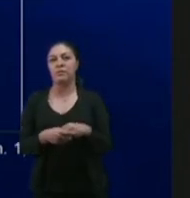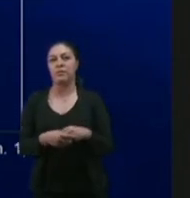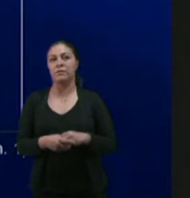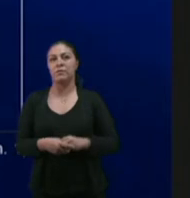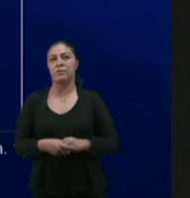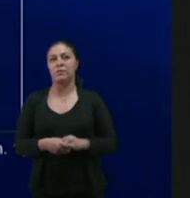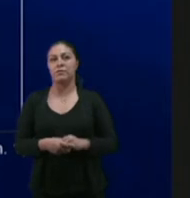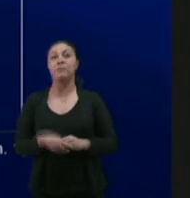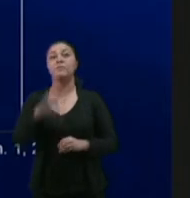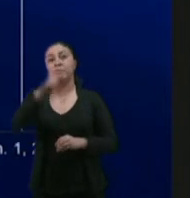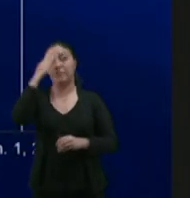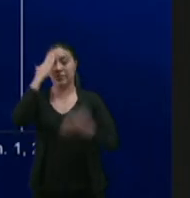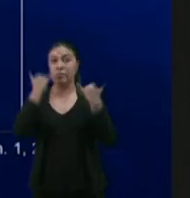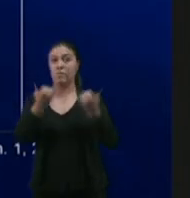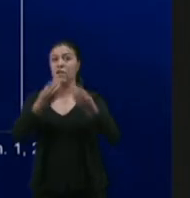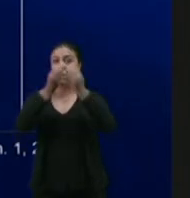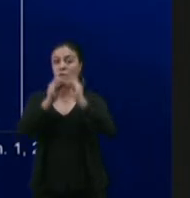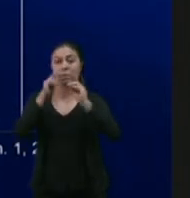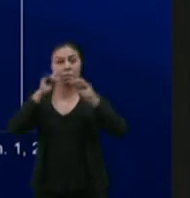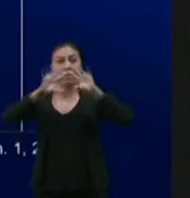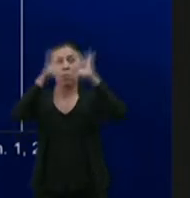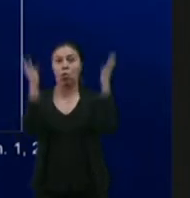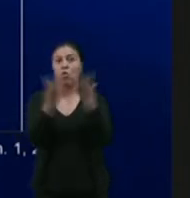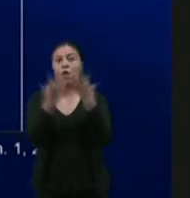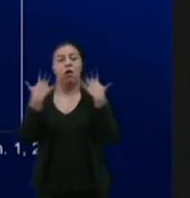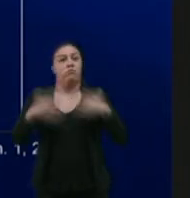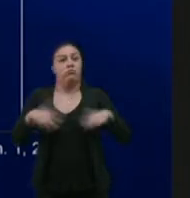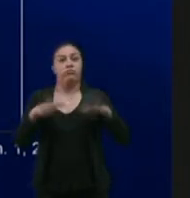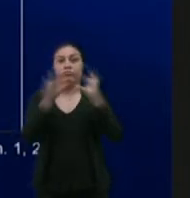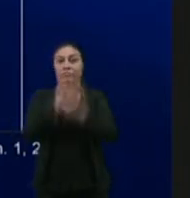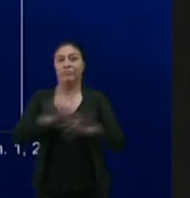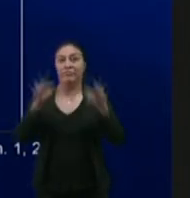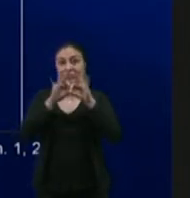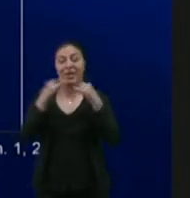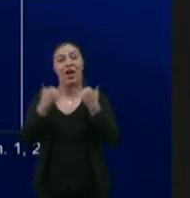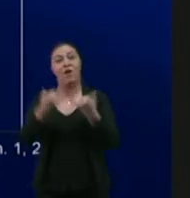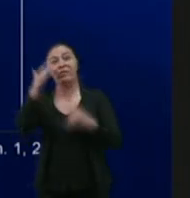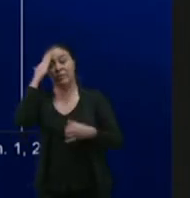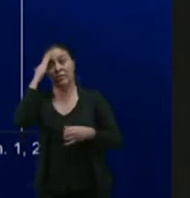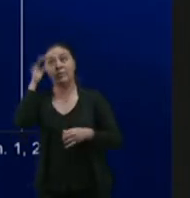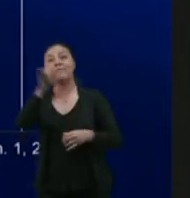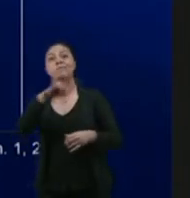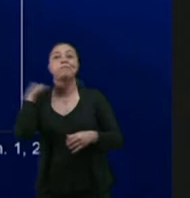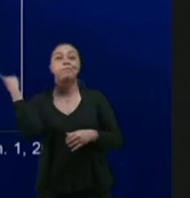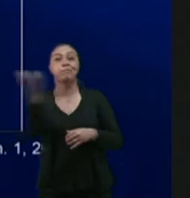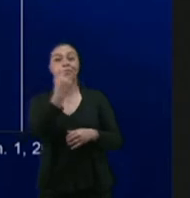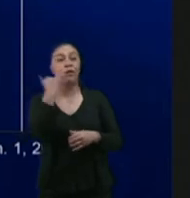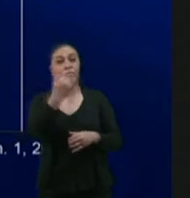mundial es sin precedentes de que este ecosistema, específicamente aquí